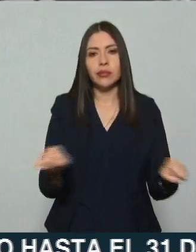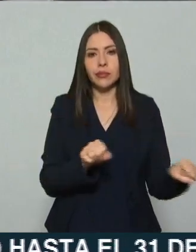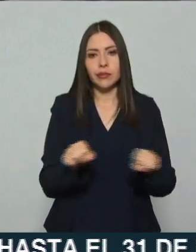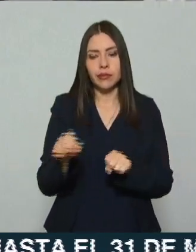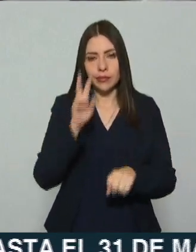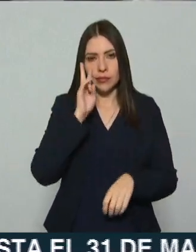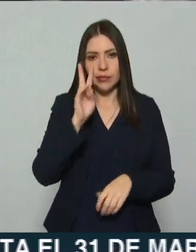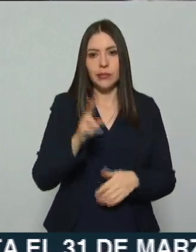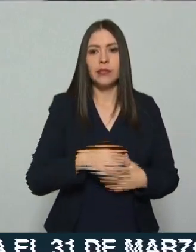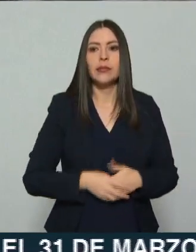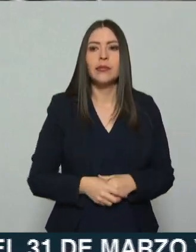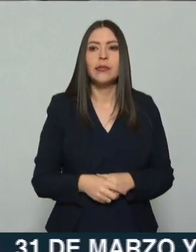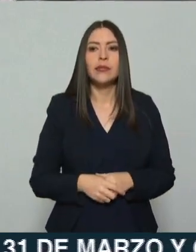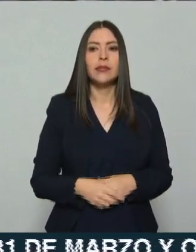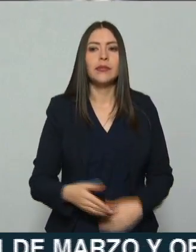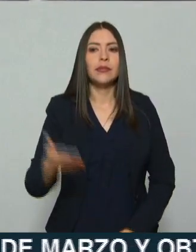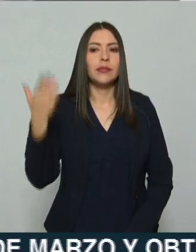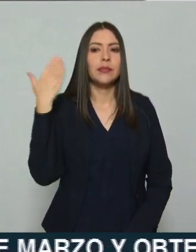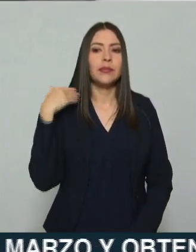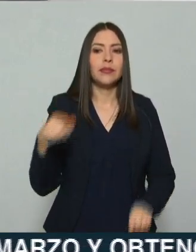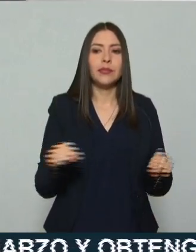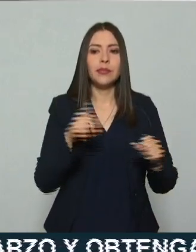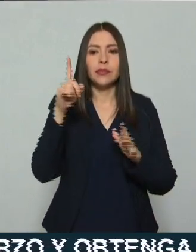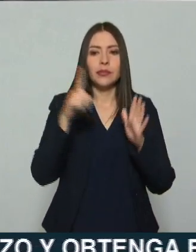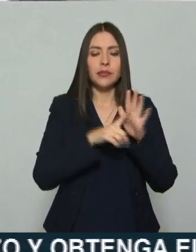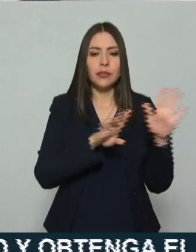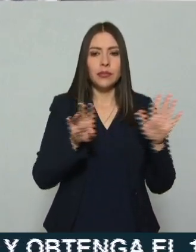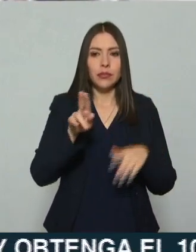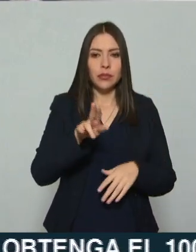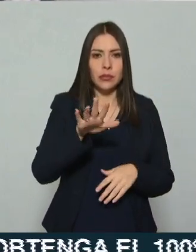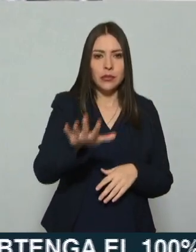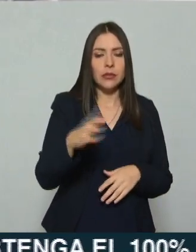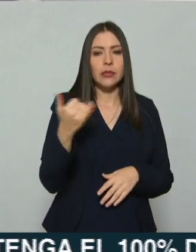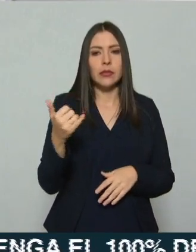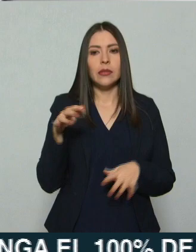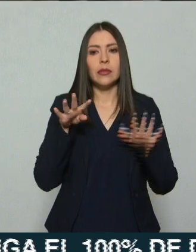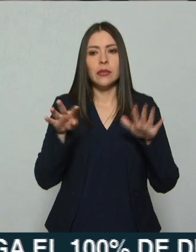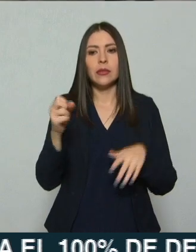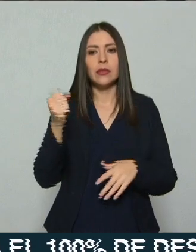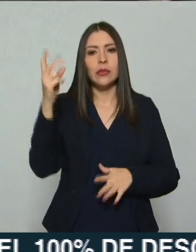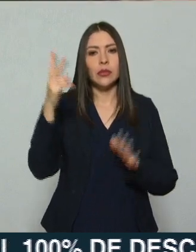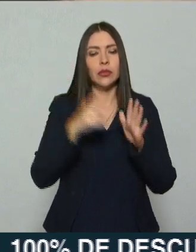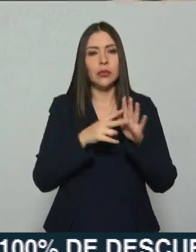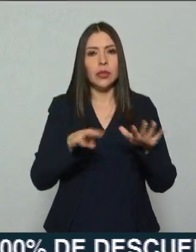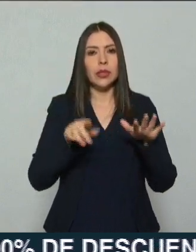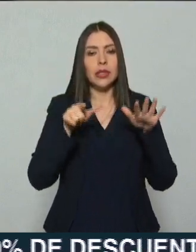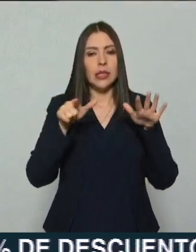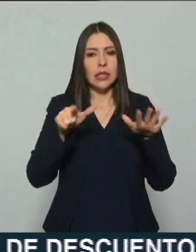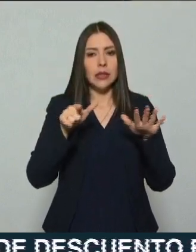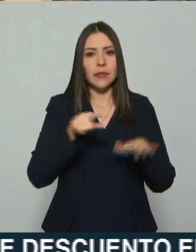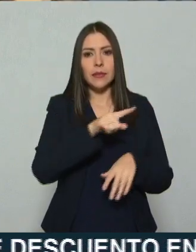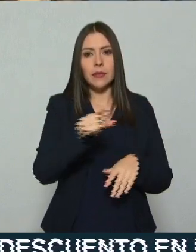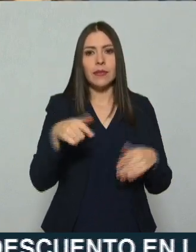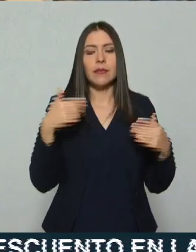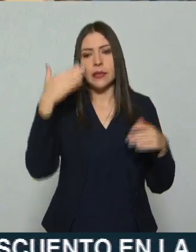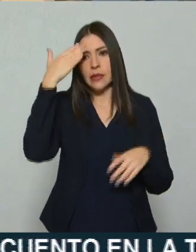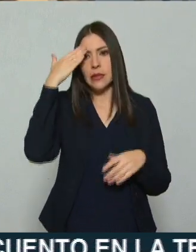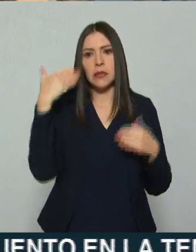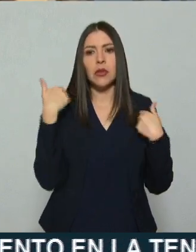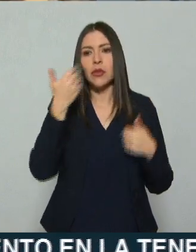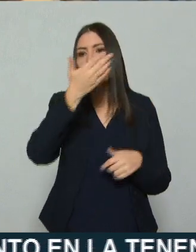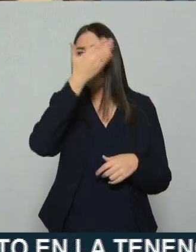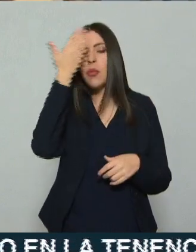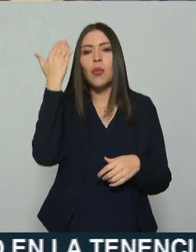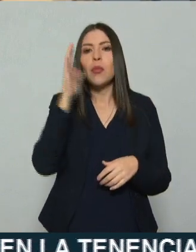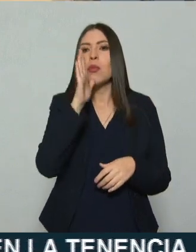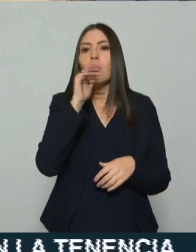Después de los sismos de 1985 y del 19 de septiembre de 2017, quedó claro que ante lo impredecible, la prevención será